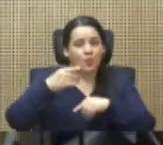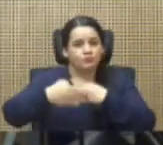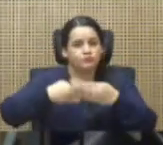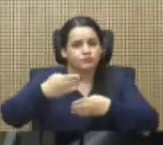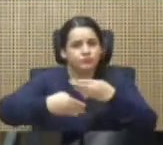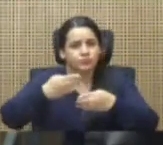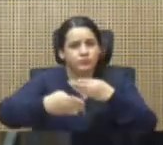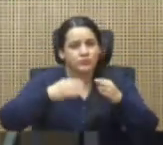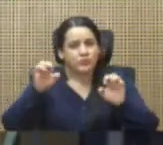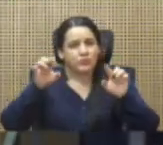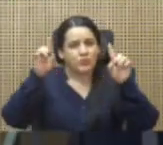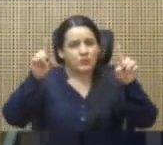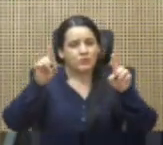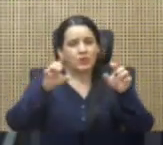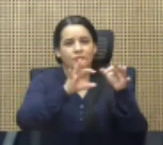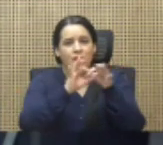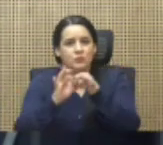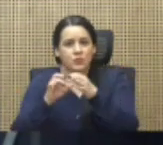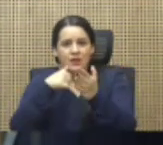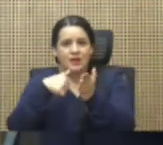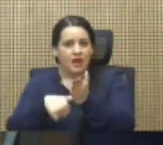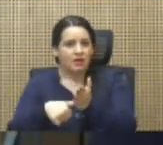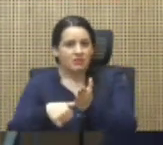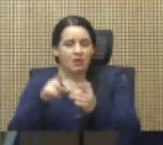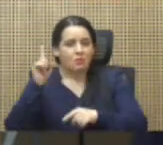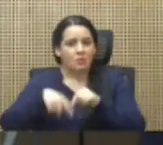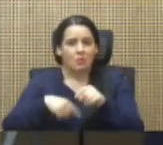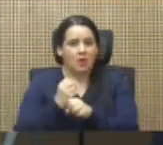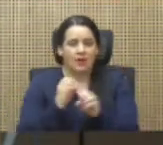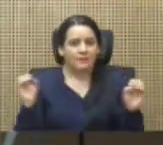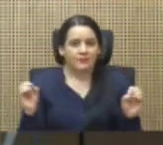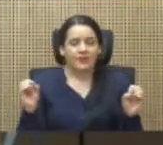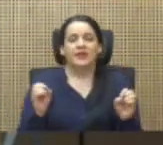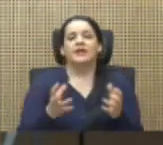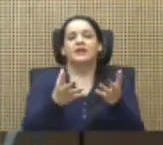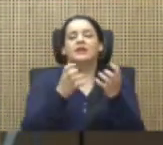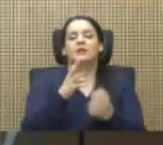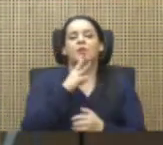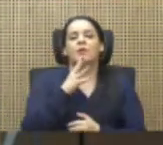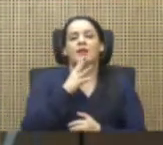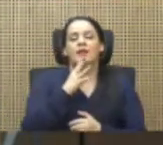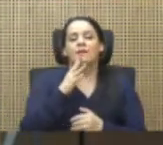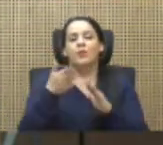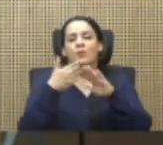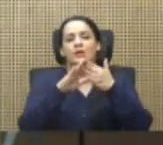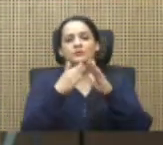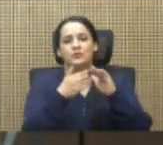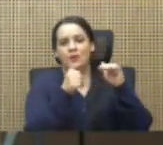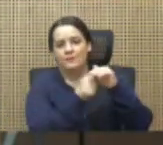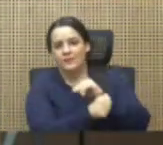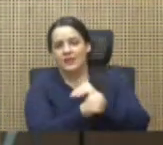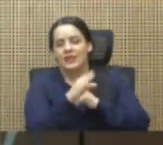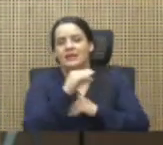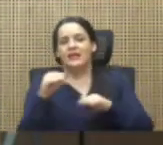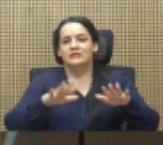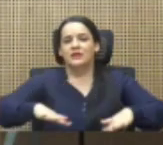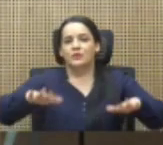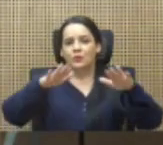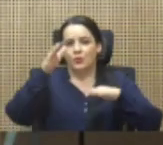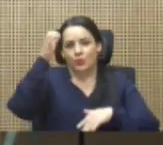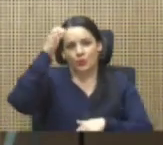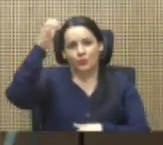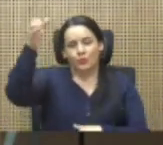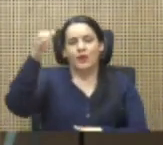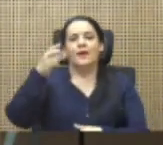carta. Quisiera hablar también de la población invisible del sector cultura. Valore, por favor, el trabajo de este